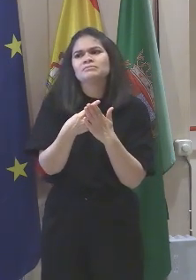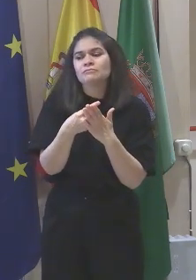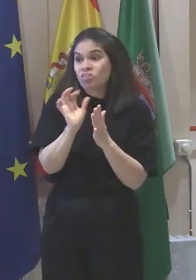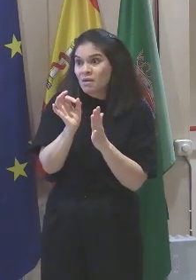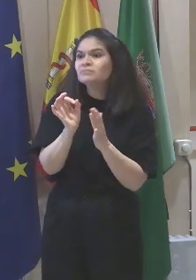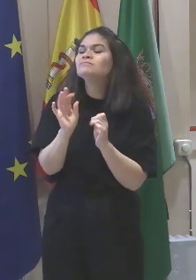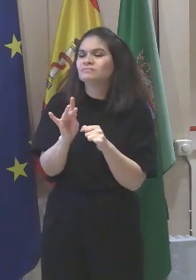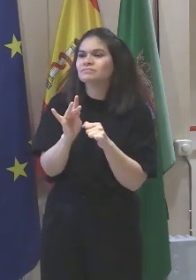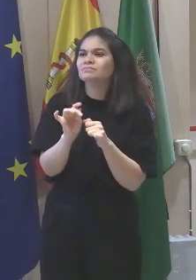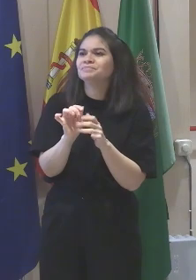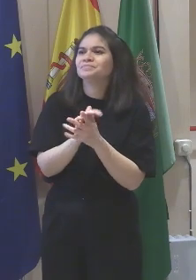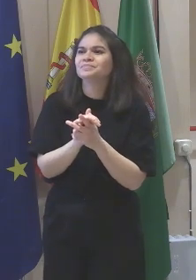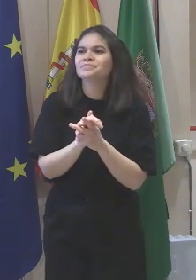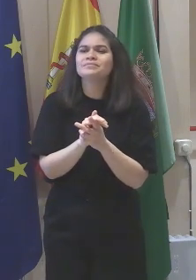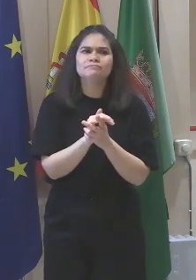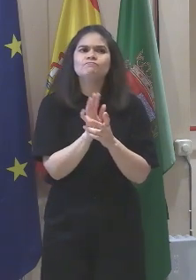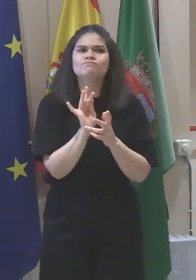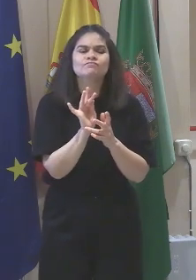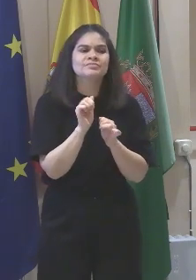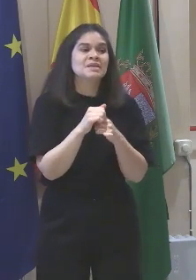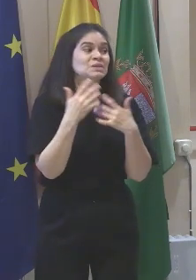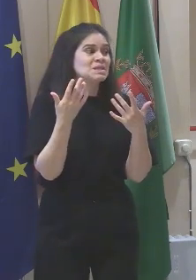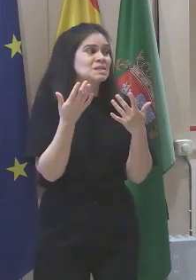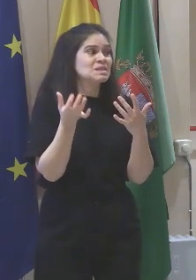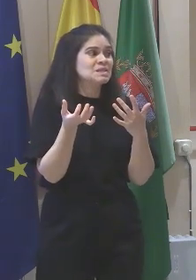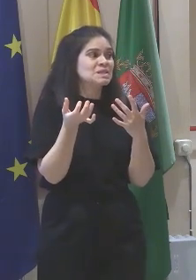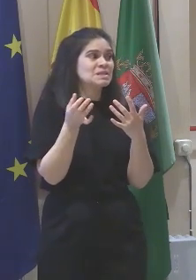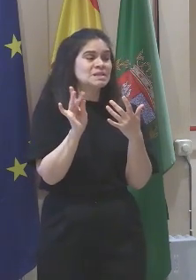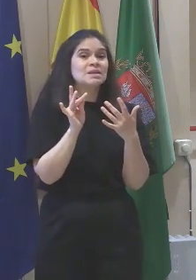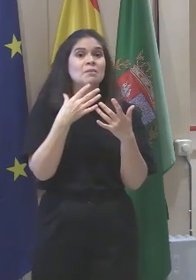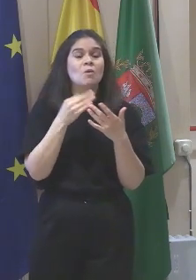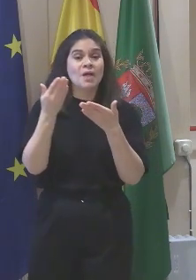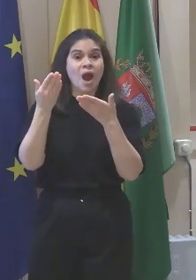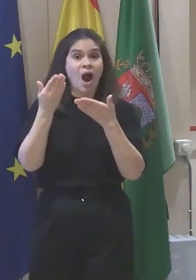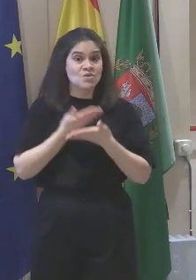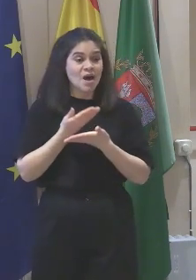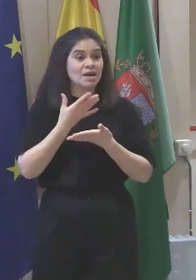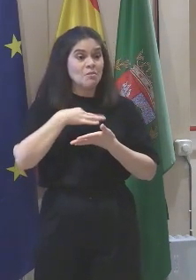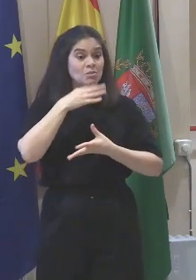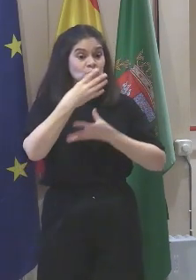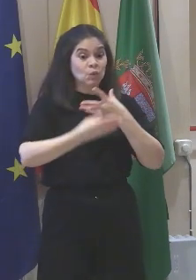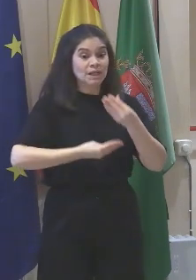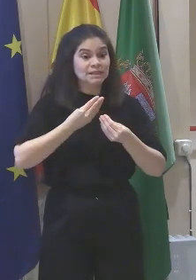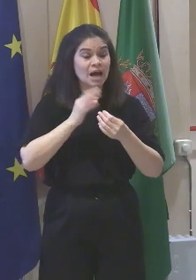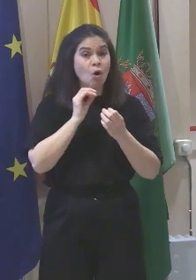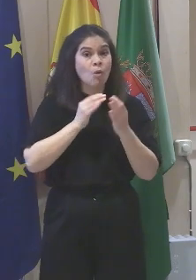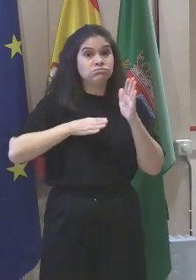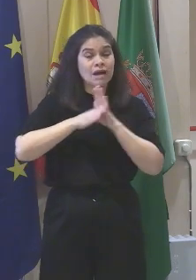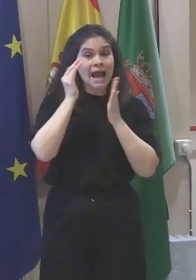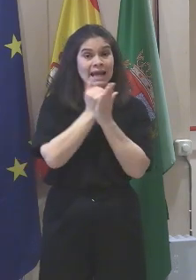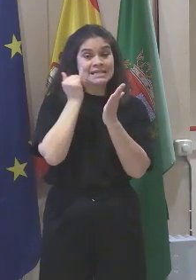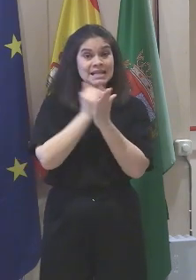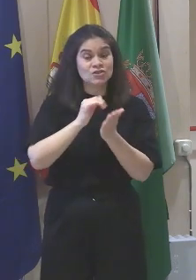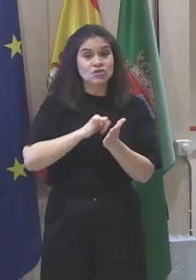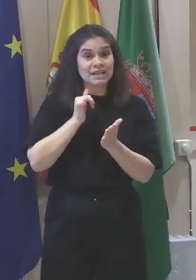nos han dado la aprobación también. Pero desde luego que puede ayudar a que podamos utilizar o entrar en ensayos clínicos en esta